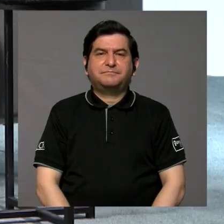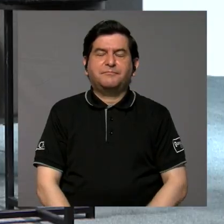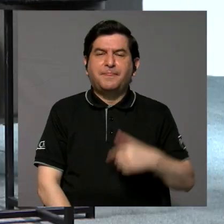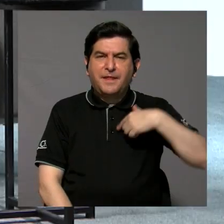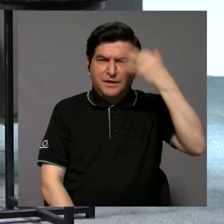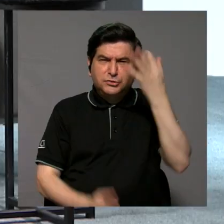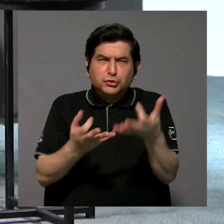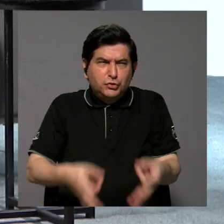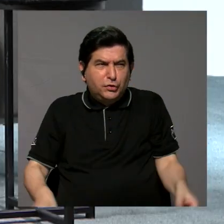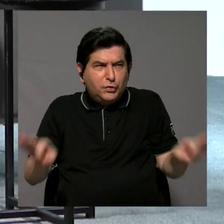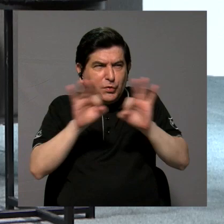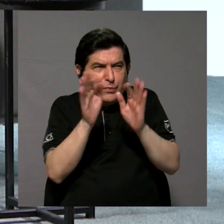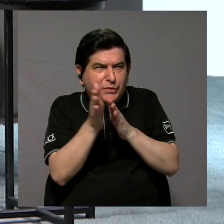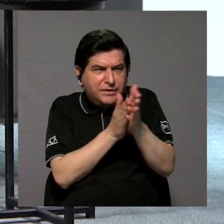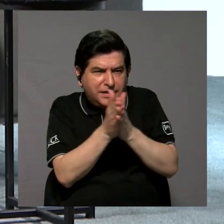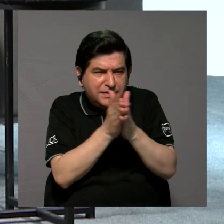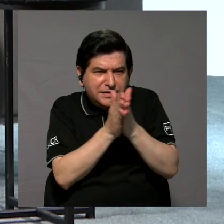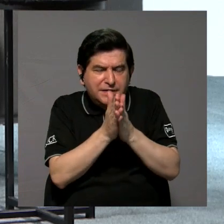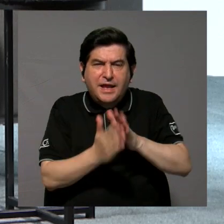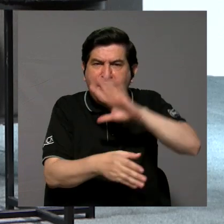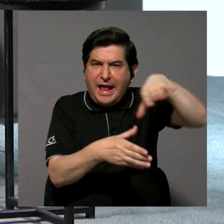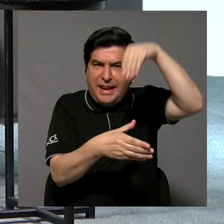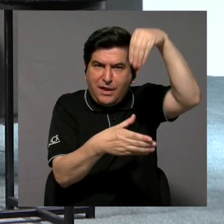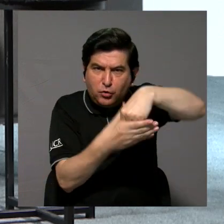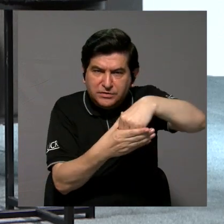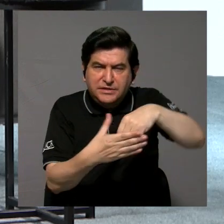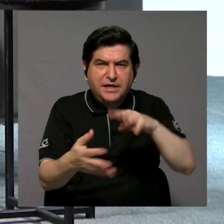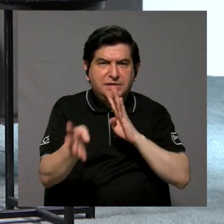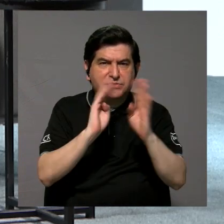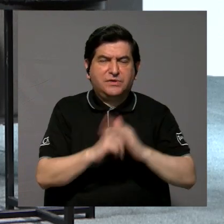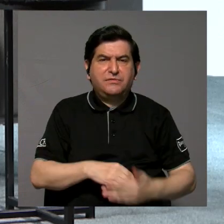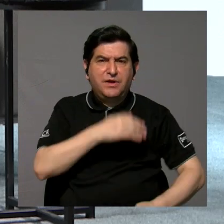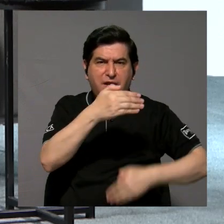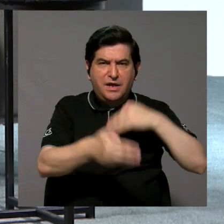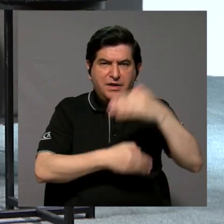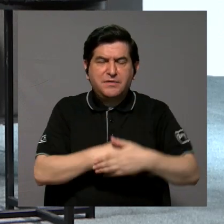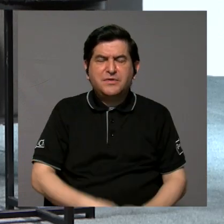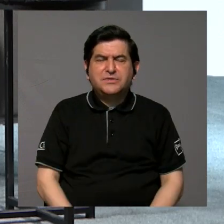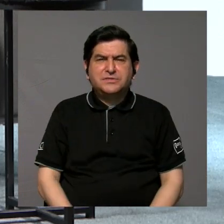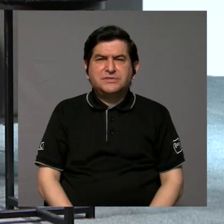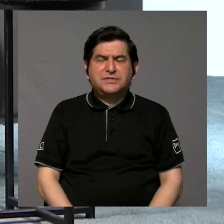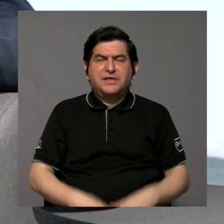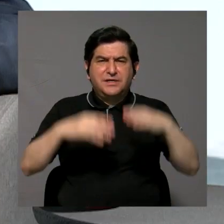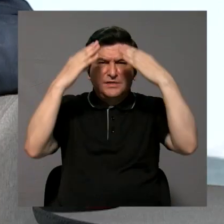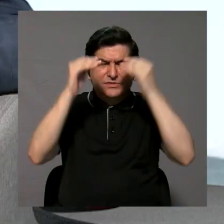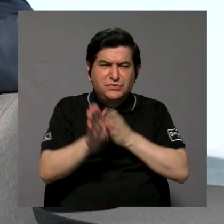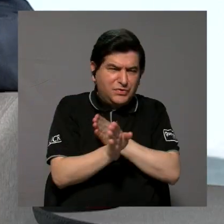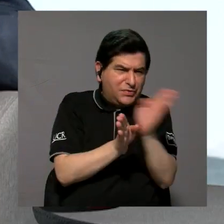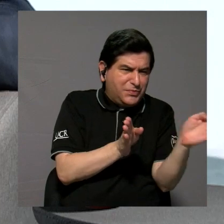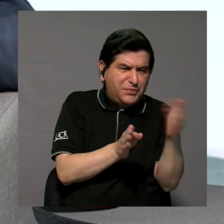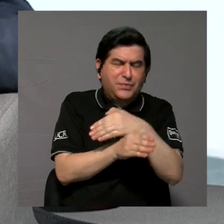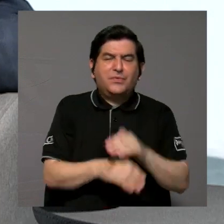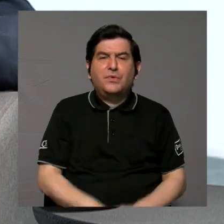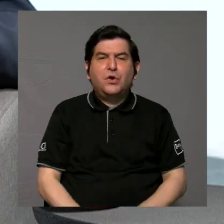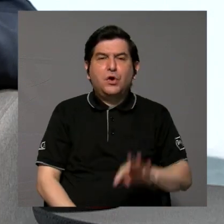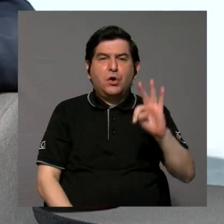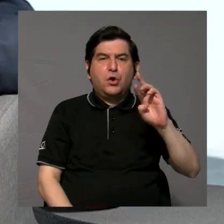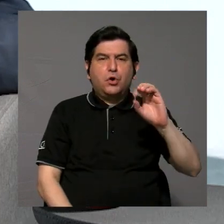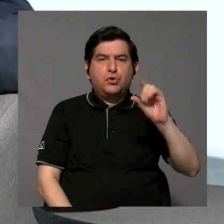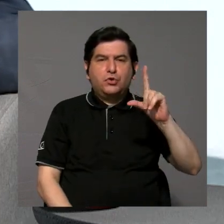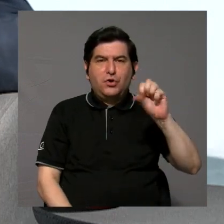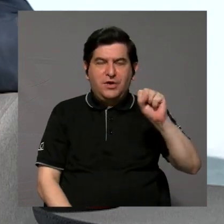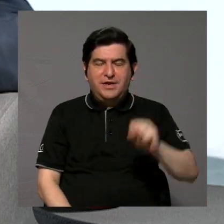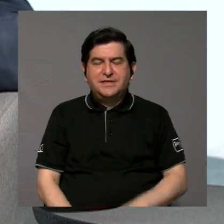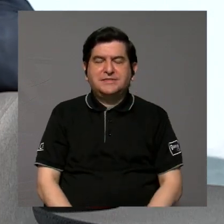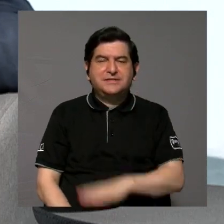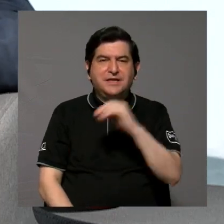Yo creo que es importante aprovechar el contexto para hablar del proceso de desinformación, del papel de los troles, de